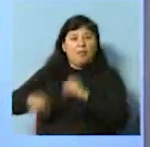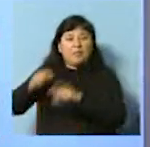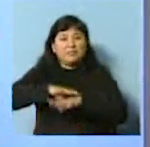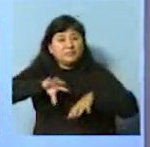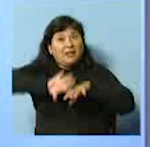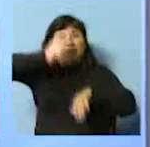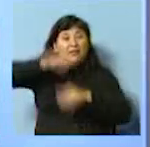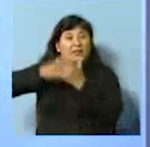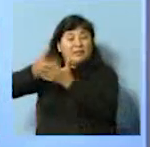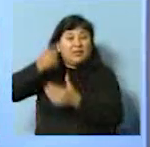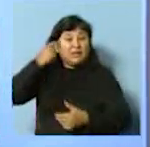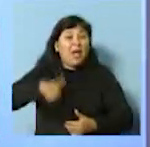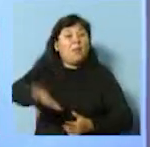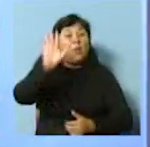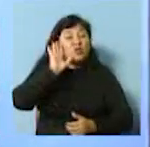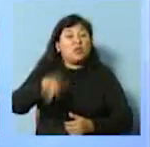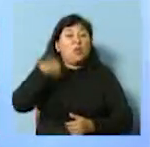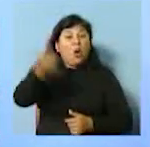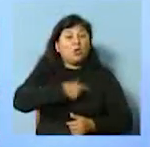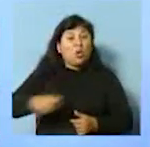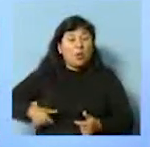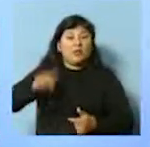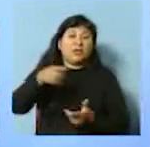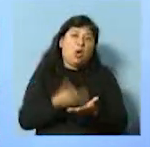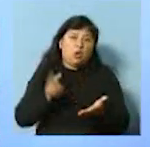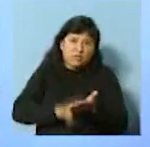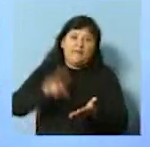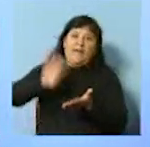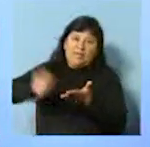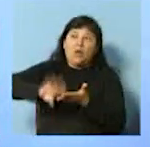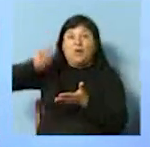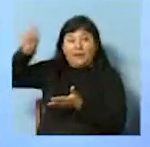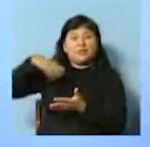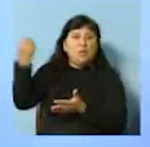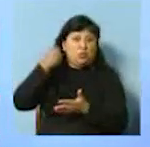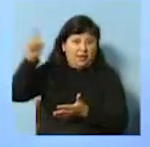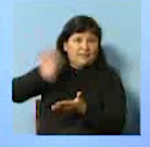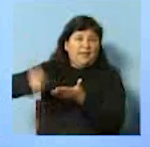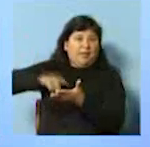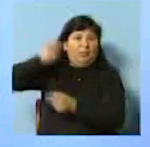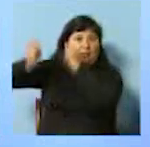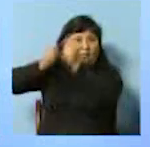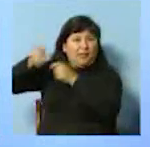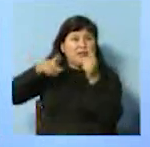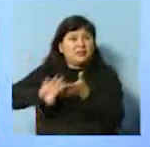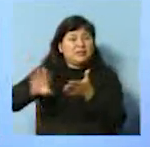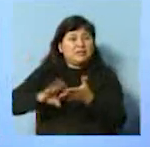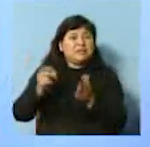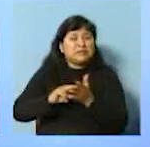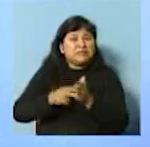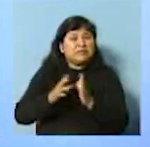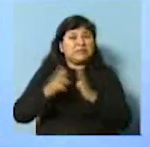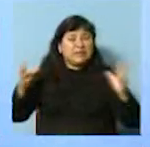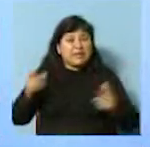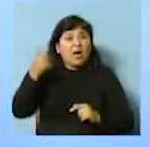gobernador digamos va a tener que lidiar con una deuda importante en el cual es pagar la deuda o seguir